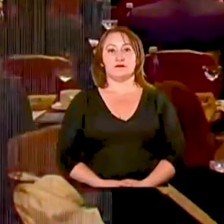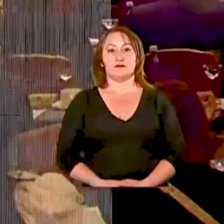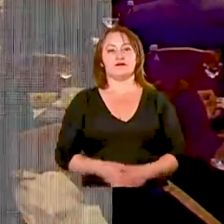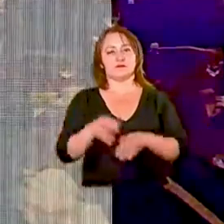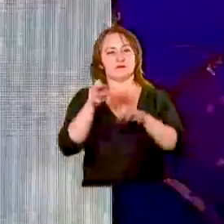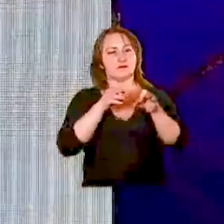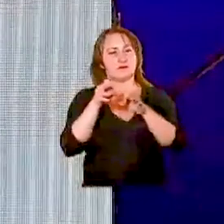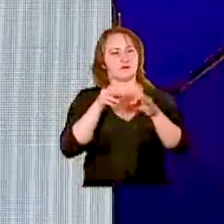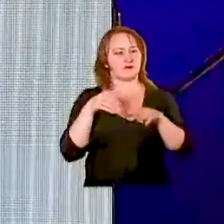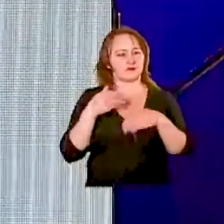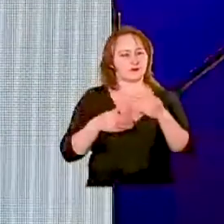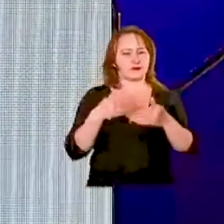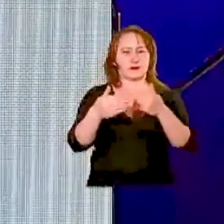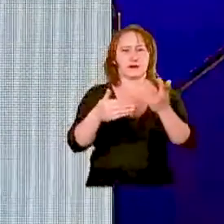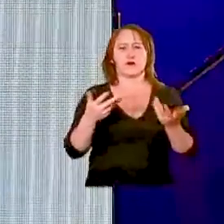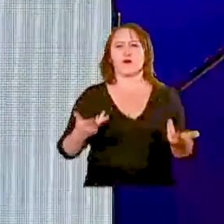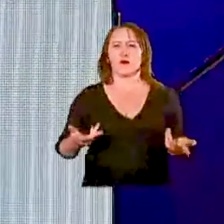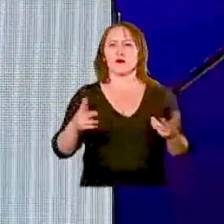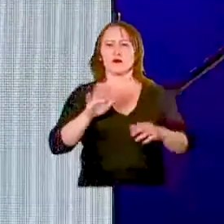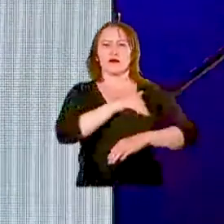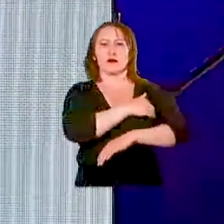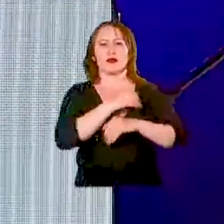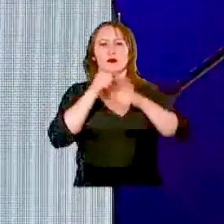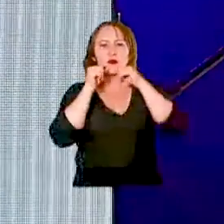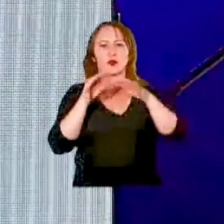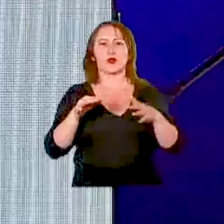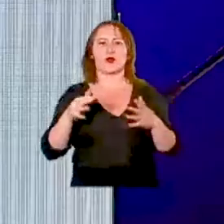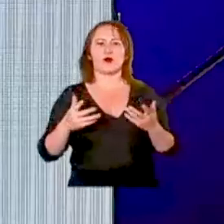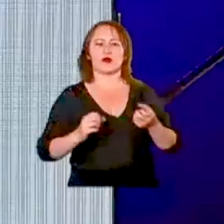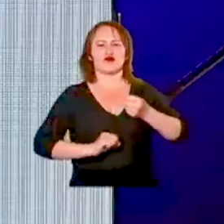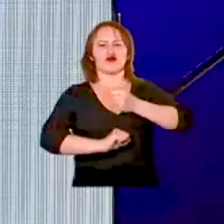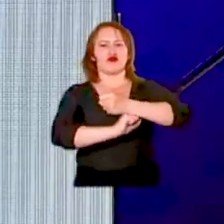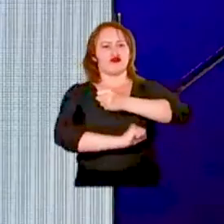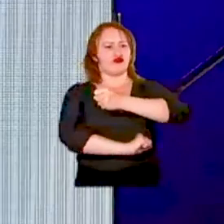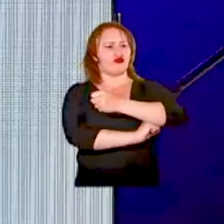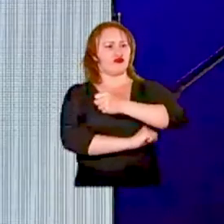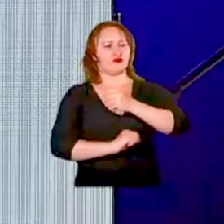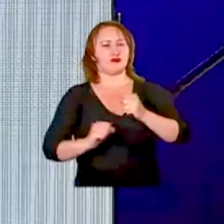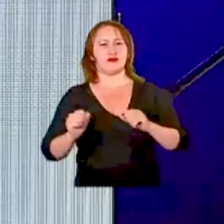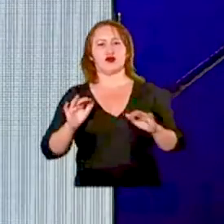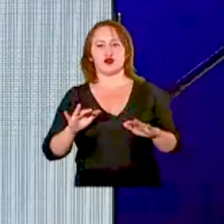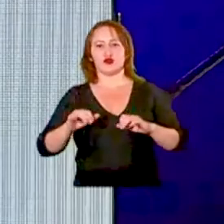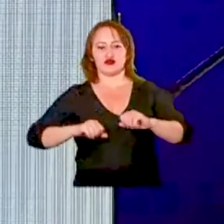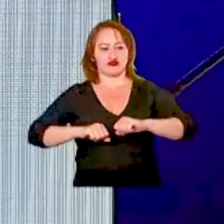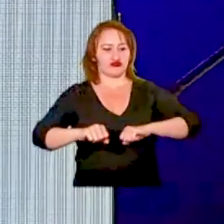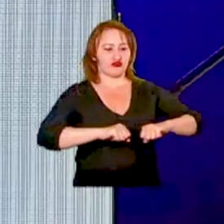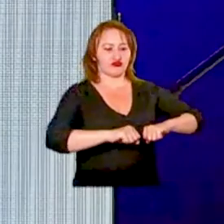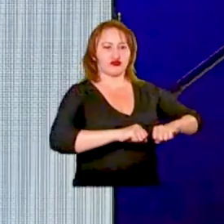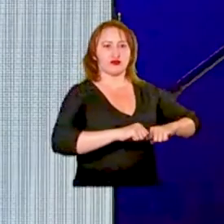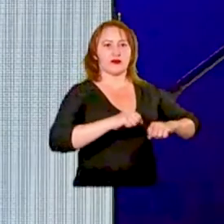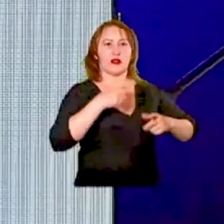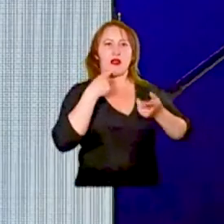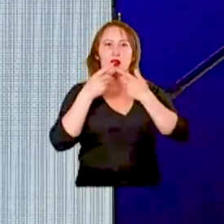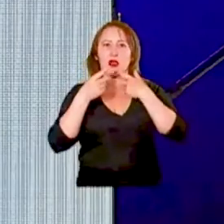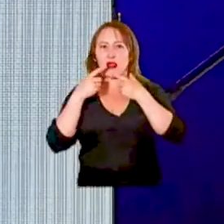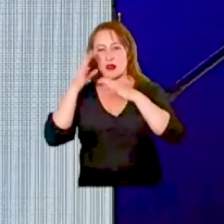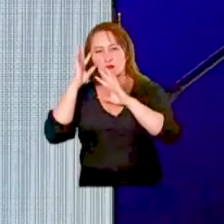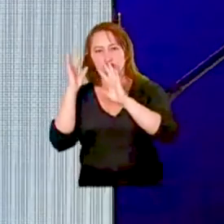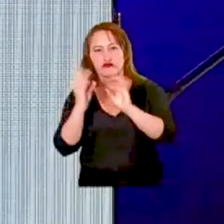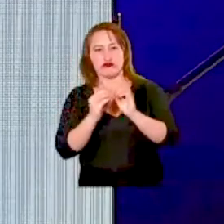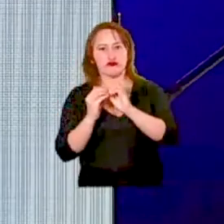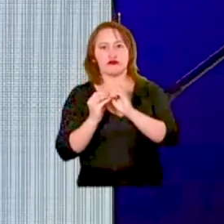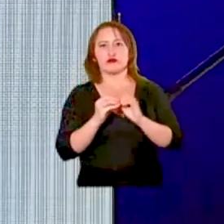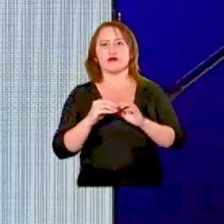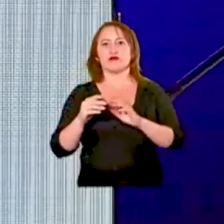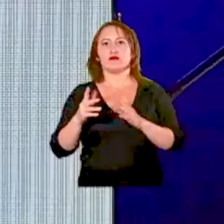Para explicarnos este proceso que emprendió el Ministerio Público para fortalecer esas dinámicas de diálogo, concertación e interacción